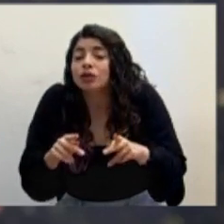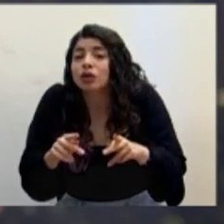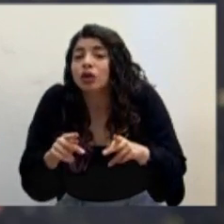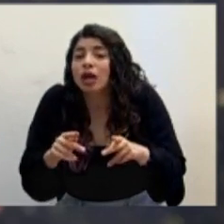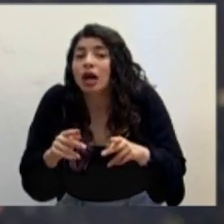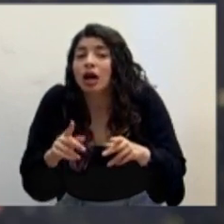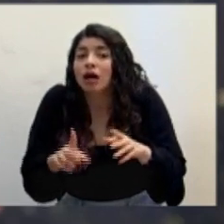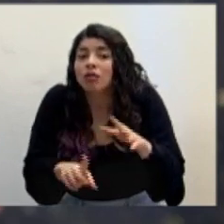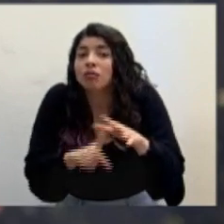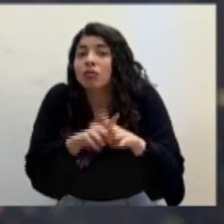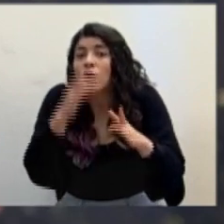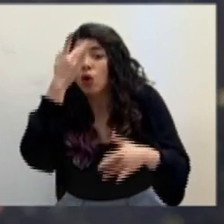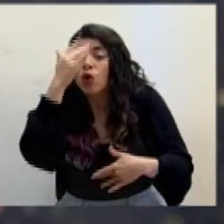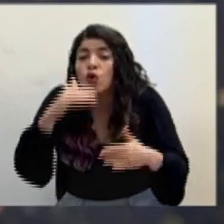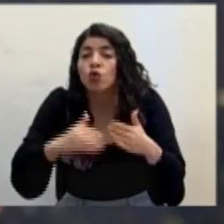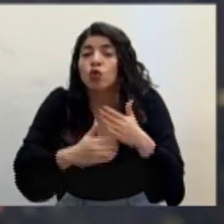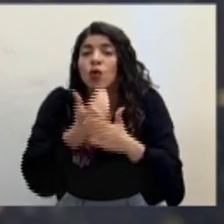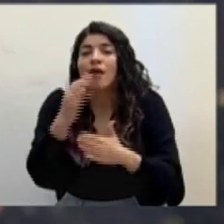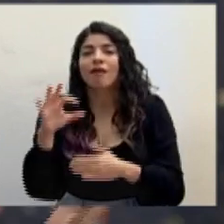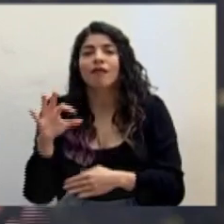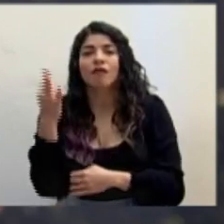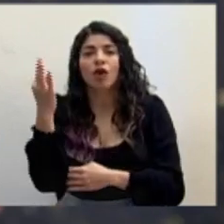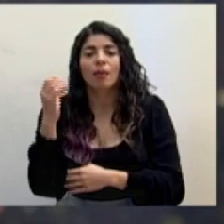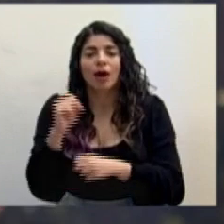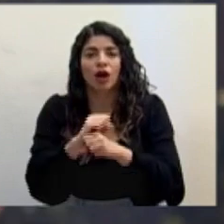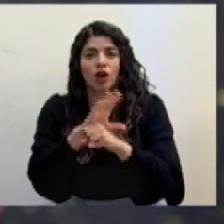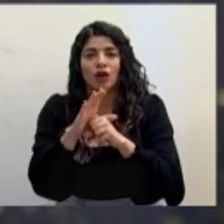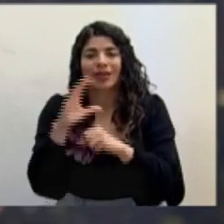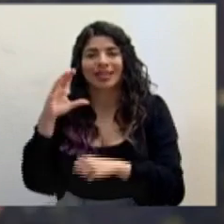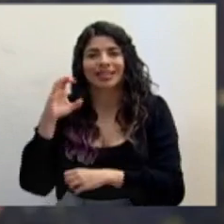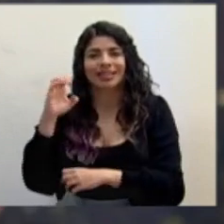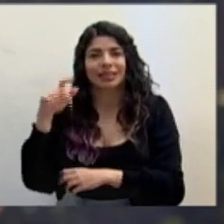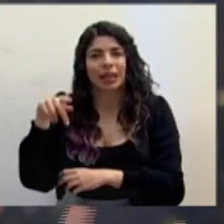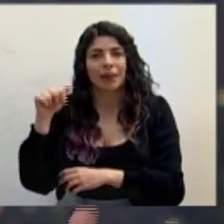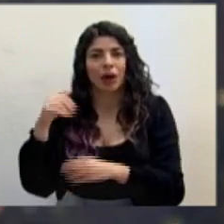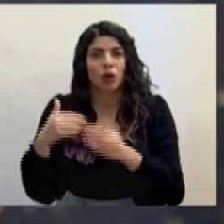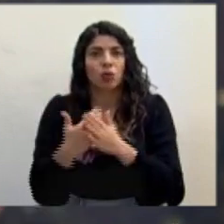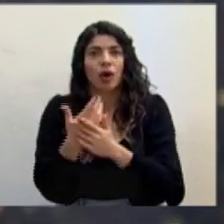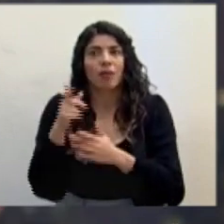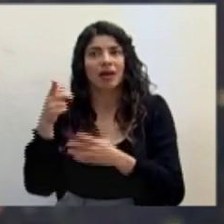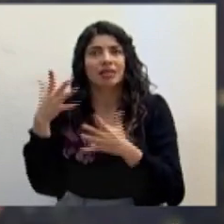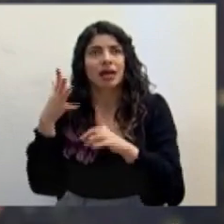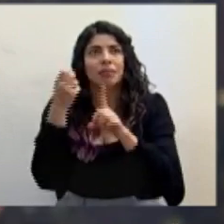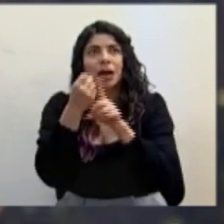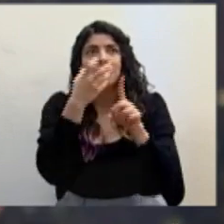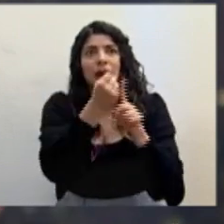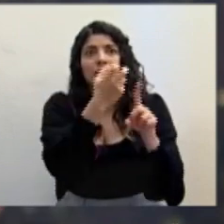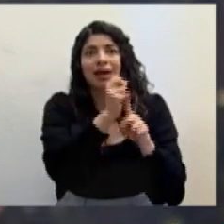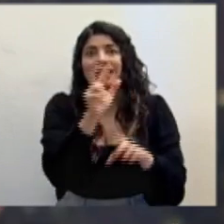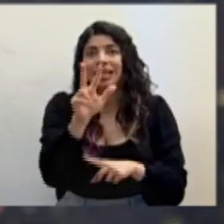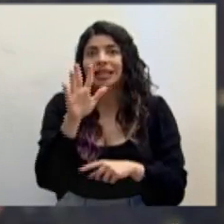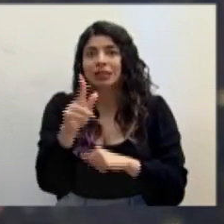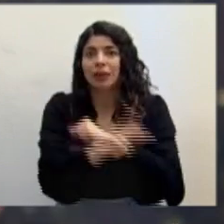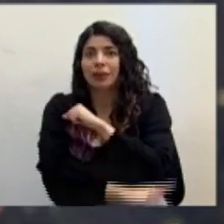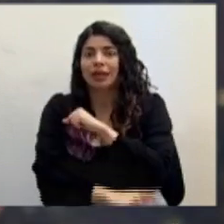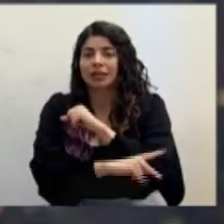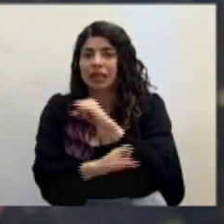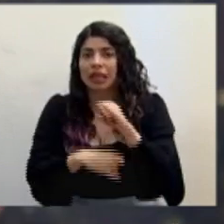cepa del coronavirus que ya está afectando al menos a 35 países a nivel internacional?